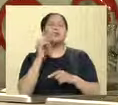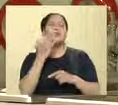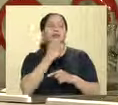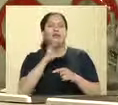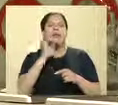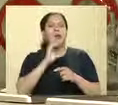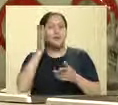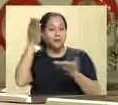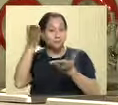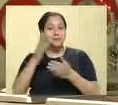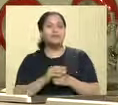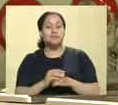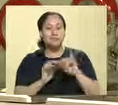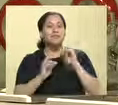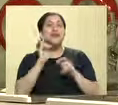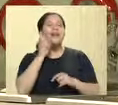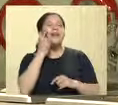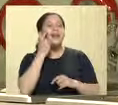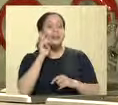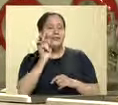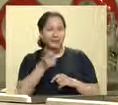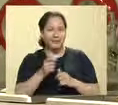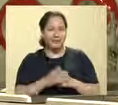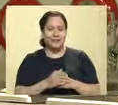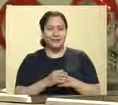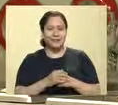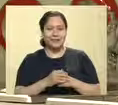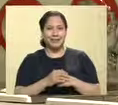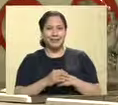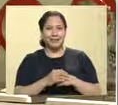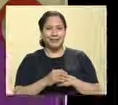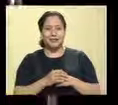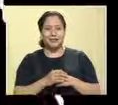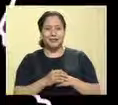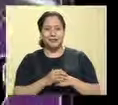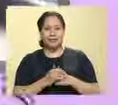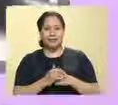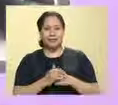¿Se fue para allá? Pues sí, hay que verla. Vamos a verla. Vamos, Brendita.